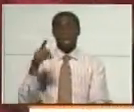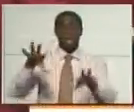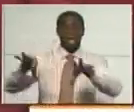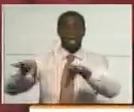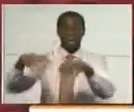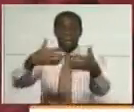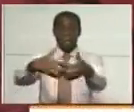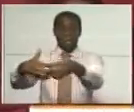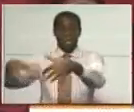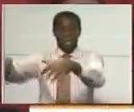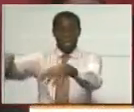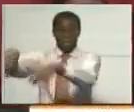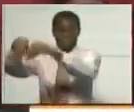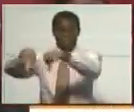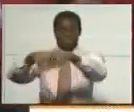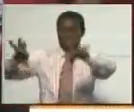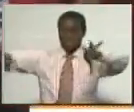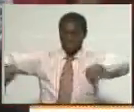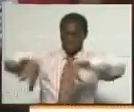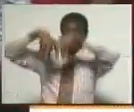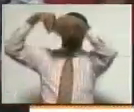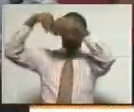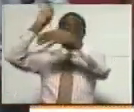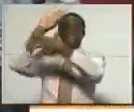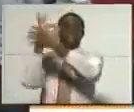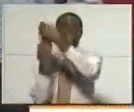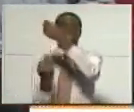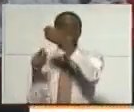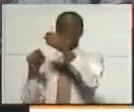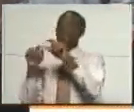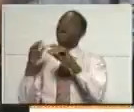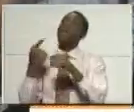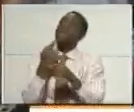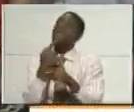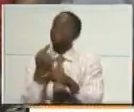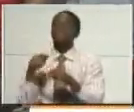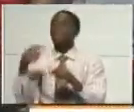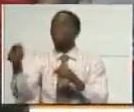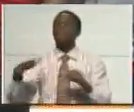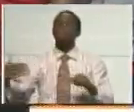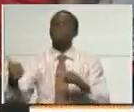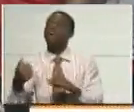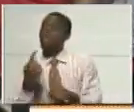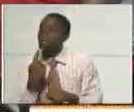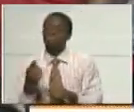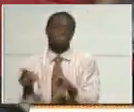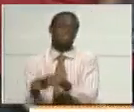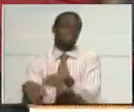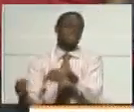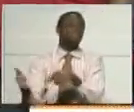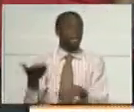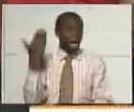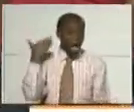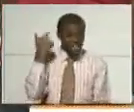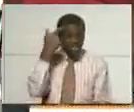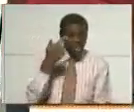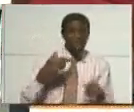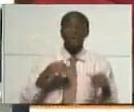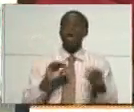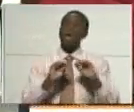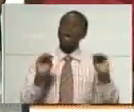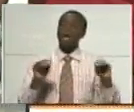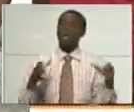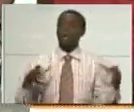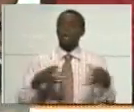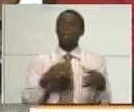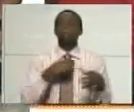MUD, igualito. ¿Quiénes se negaron a ir a dialogar en la convocatoria que hice como jefe de Estado a la Comisión